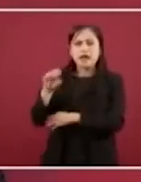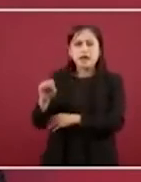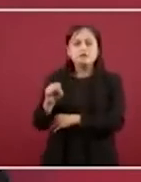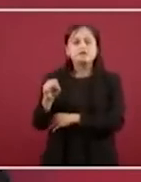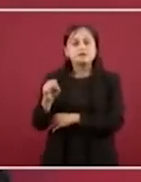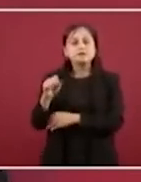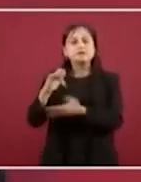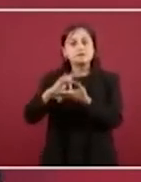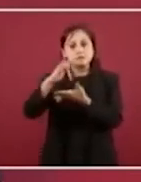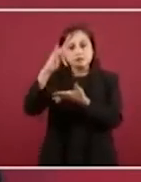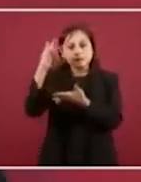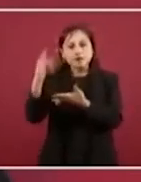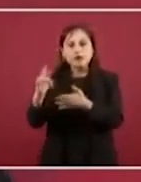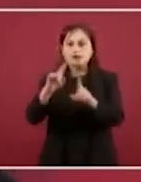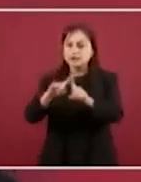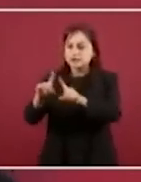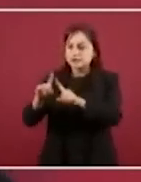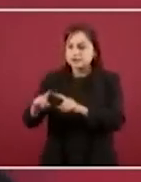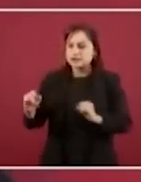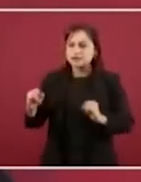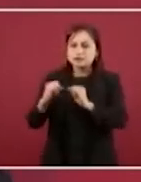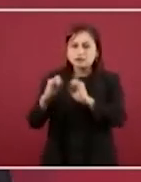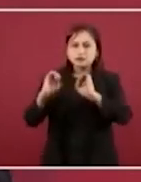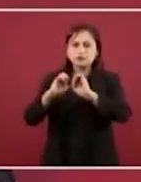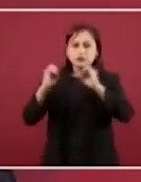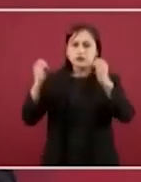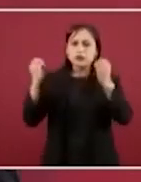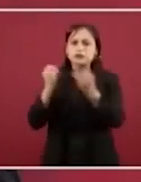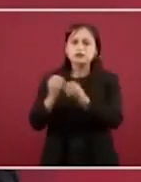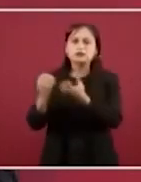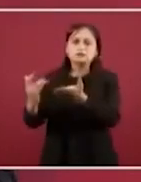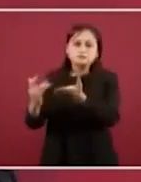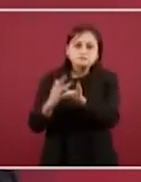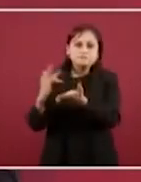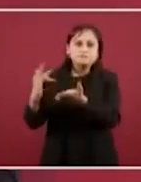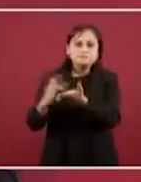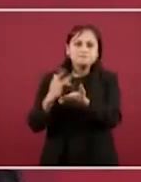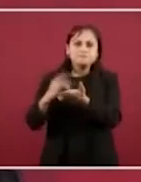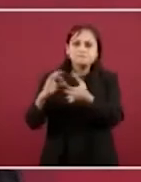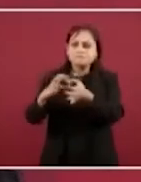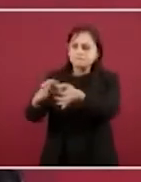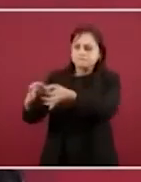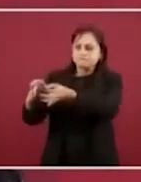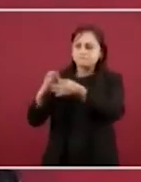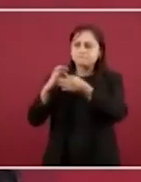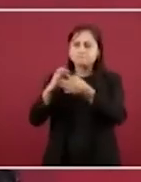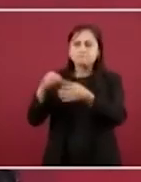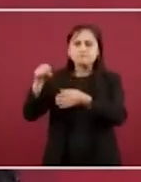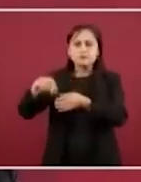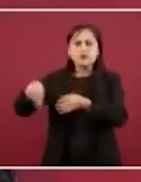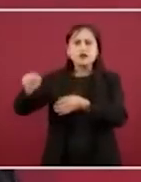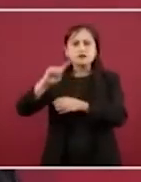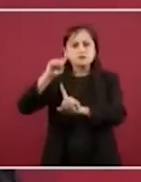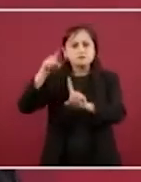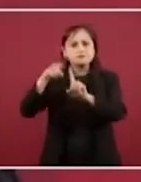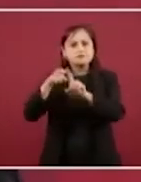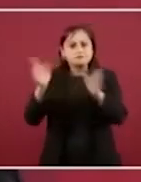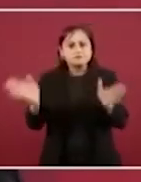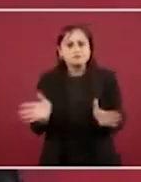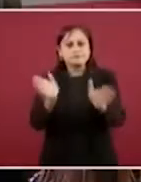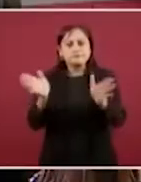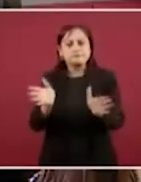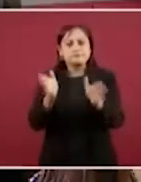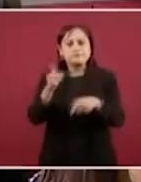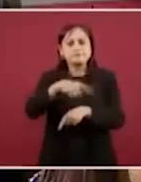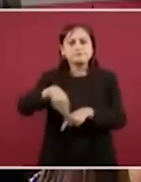de las diferentes agencias y organizaciones que se han unido para promover y crear conciencia sobre la